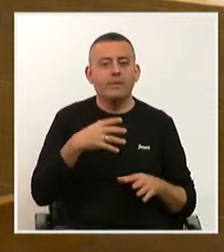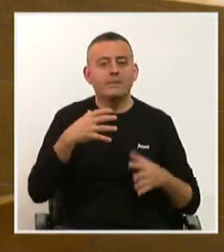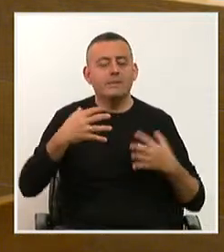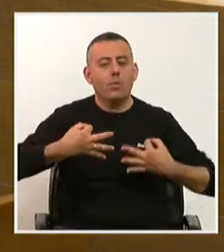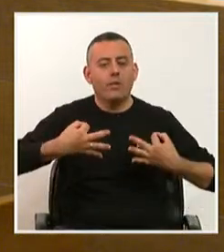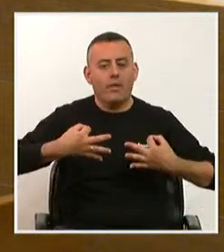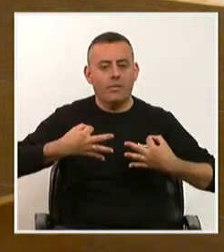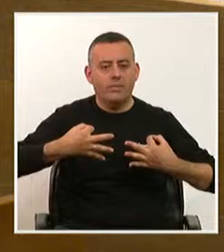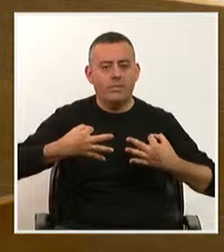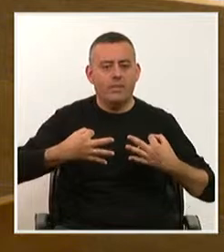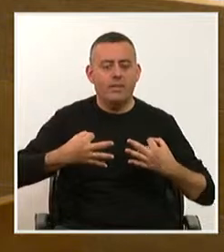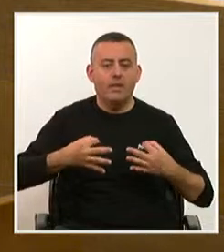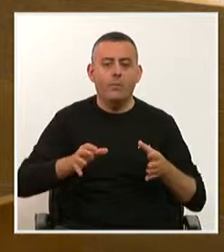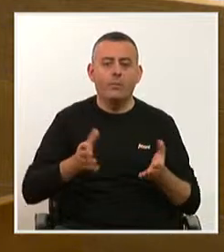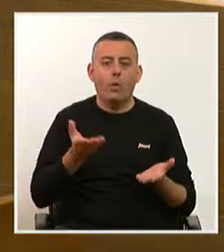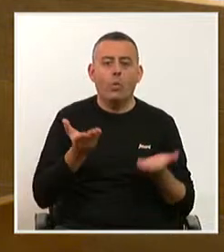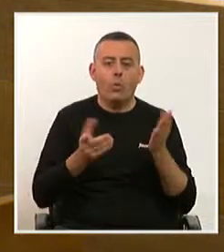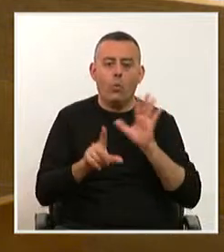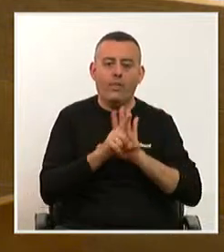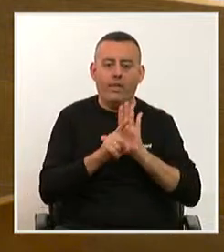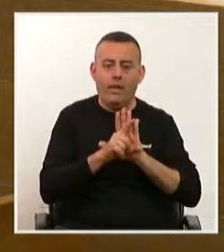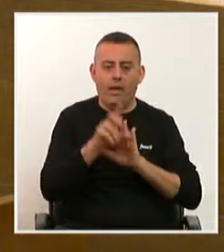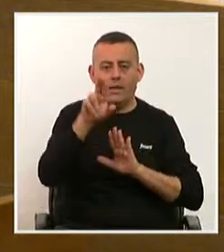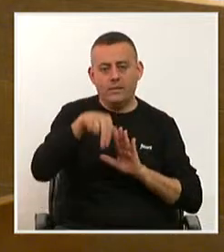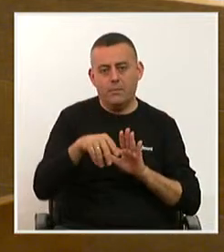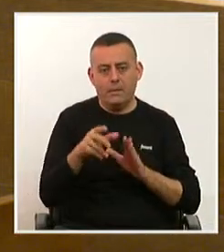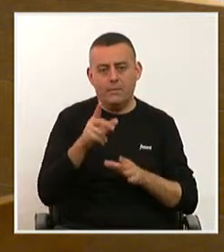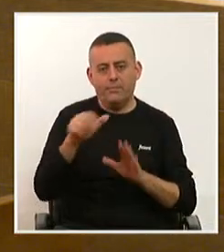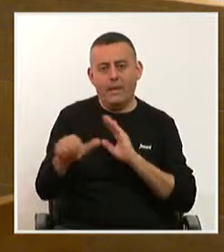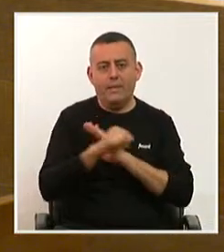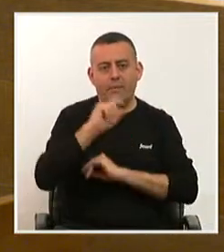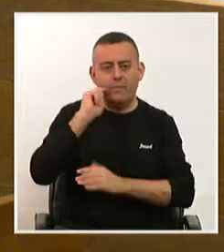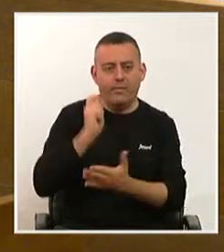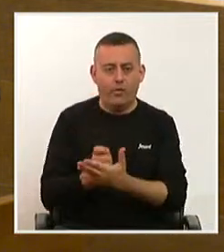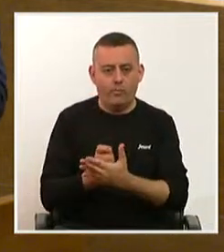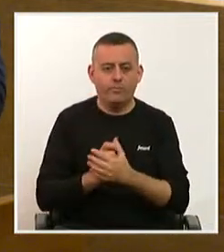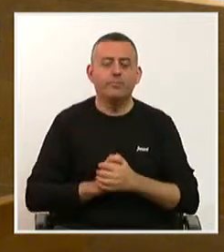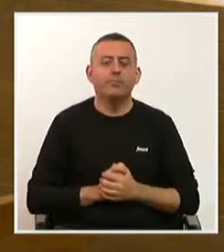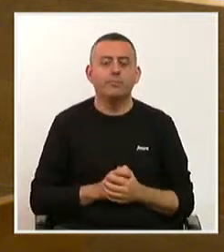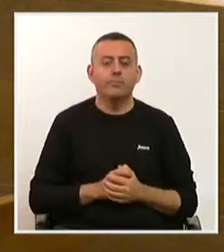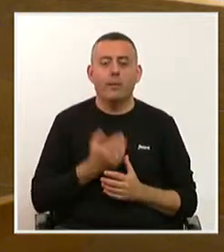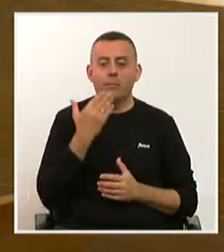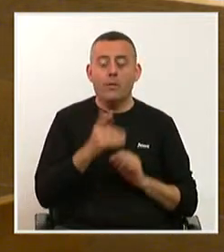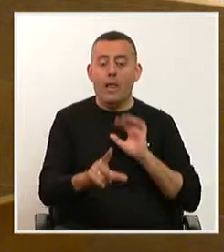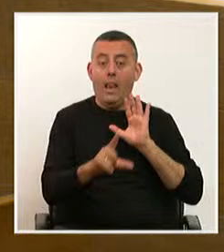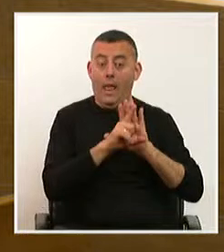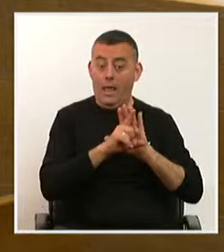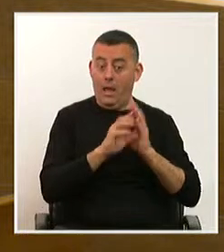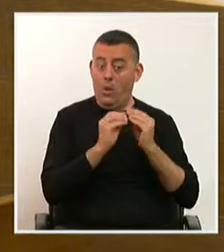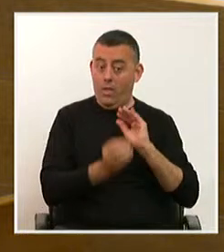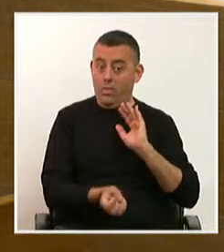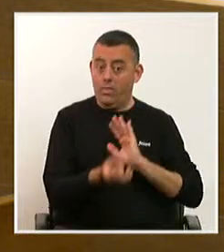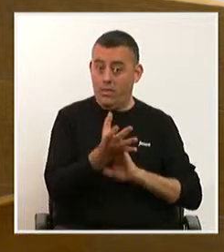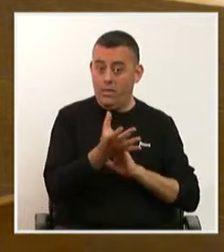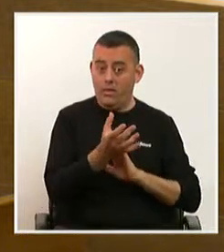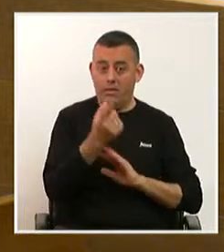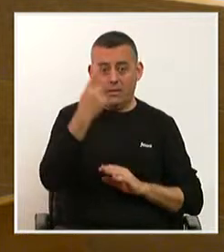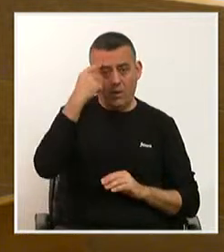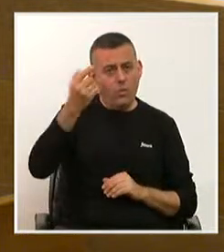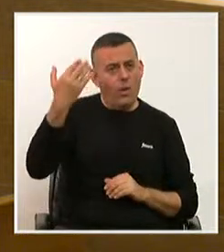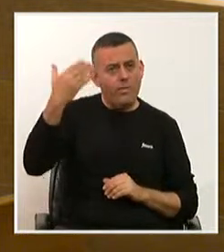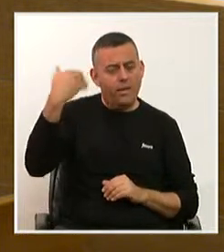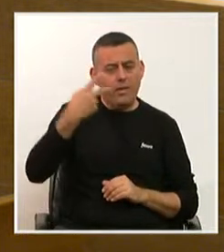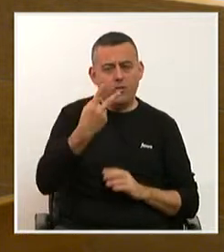organizaciones y de manera muy breve cuando se hace la ley que es en el año creo que es el año de la pandemia año